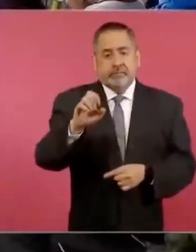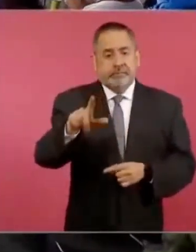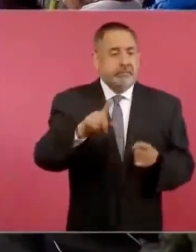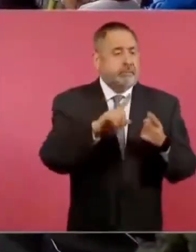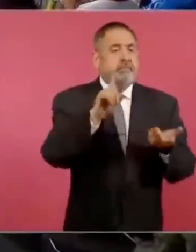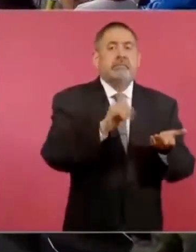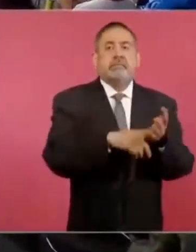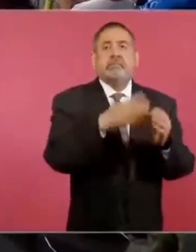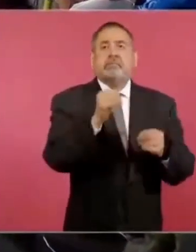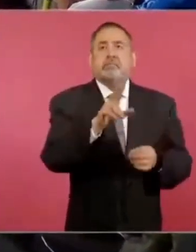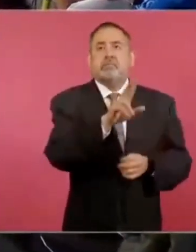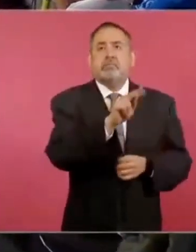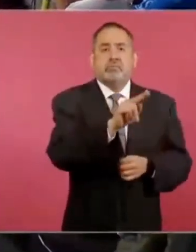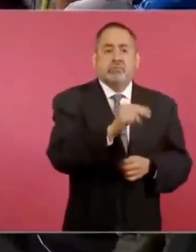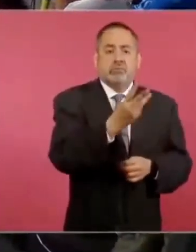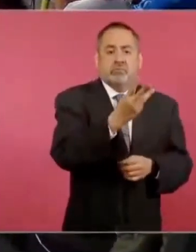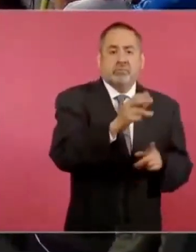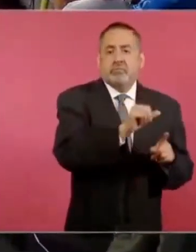1983